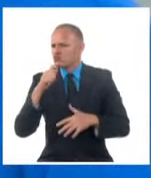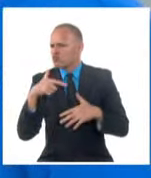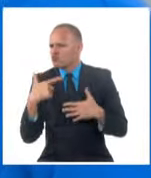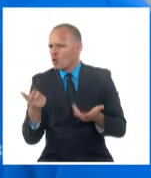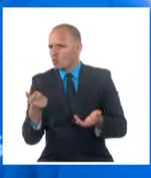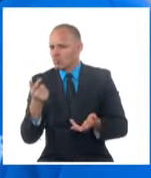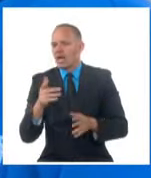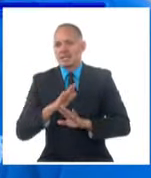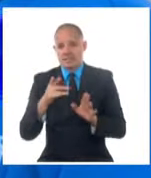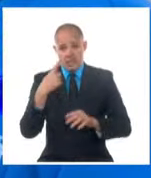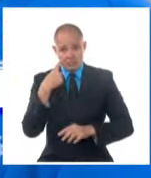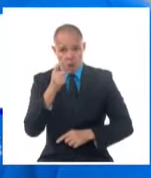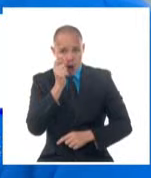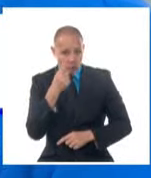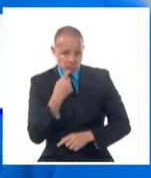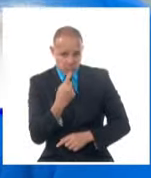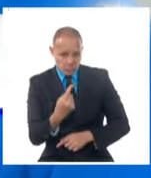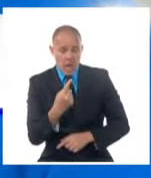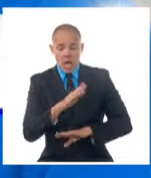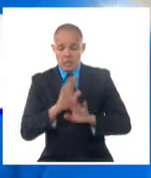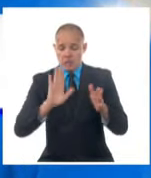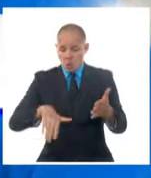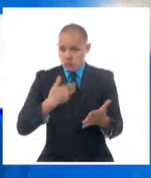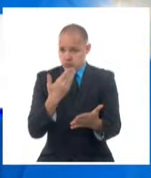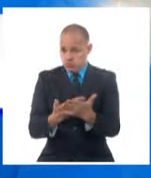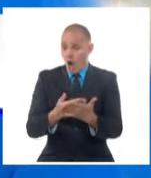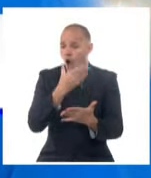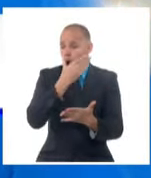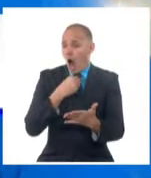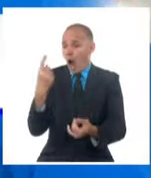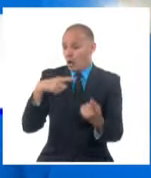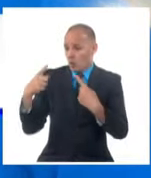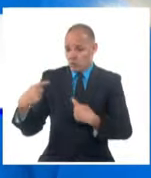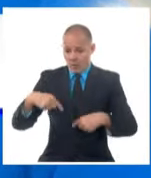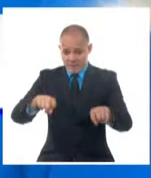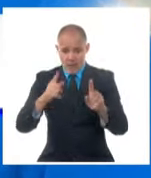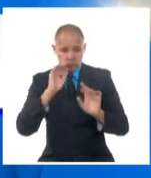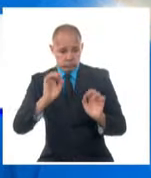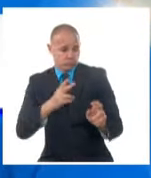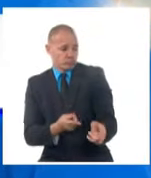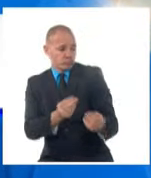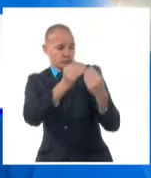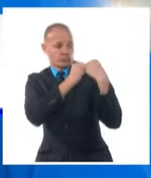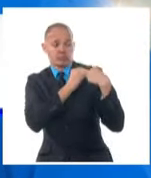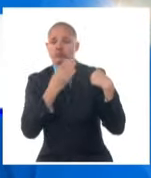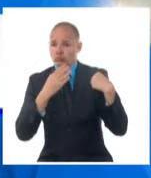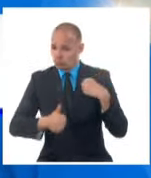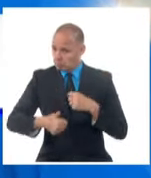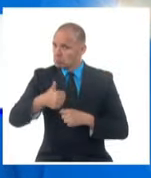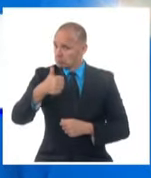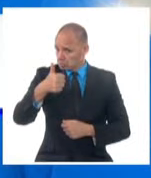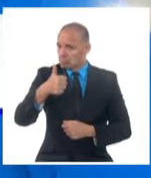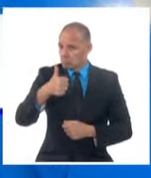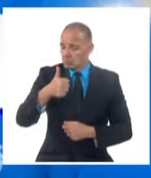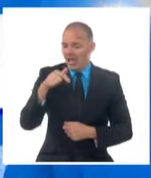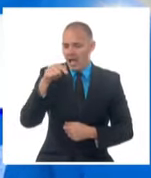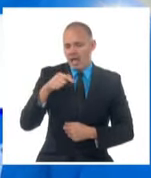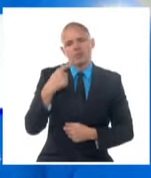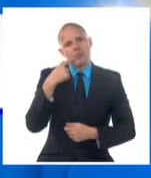jóvenes a presidentes de unidades productoras y jóvenes a cargos de dirección. Y eso es una de las